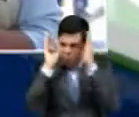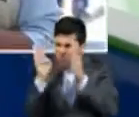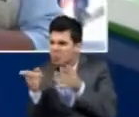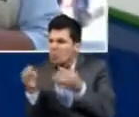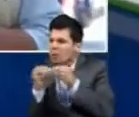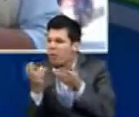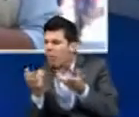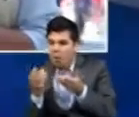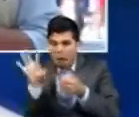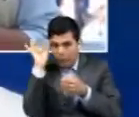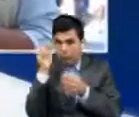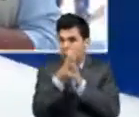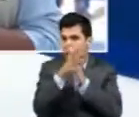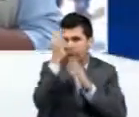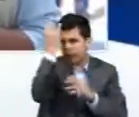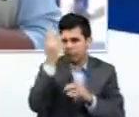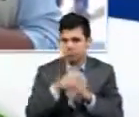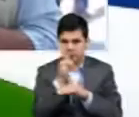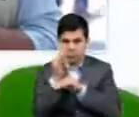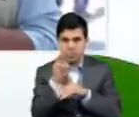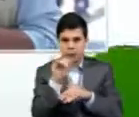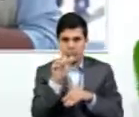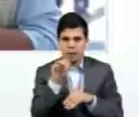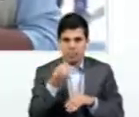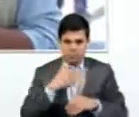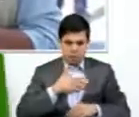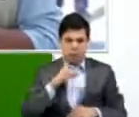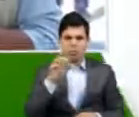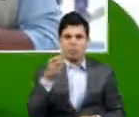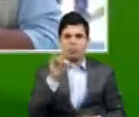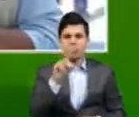desde Cúcuta. Con la cámara de William Muñoz, informa Gustavo Ruiz para Oriente Noticias. Muy buenas tardes.